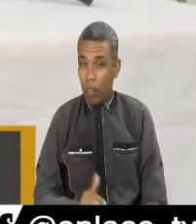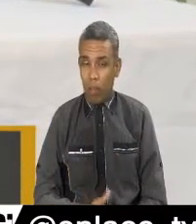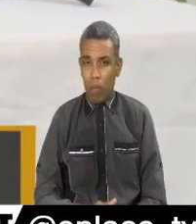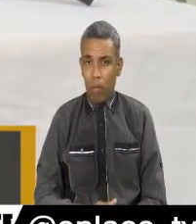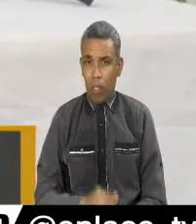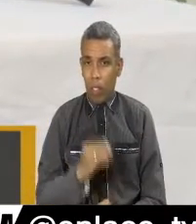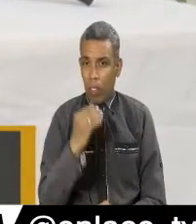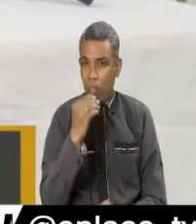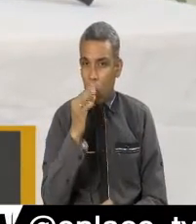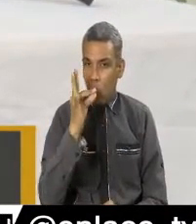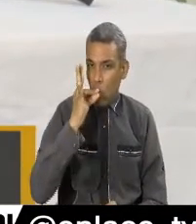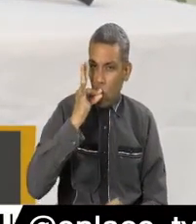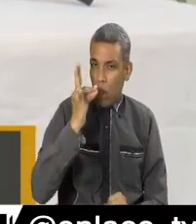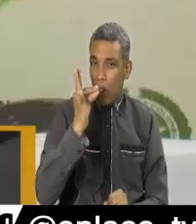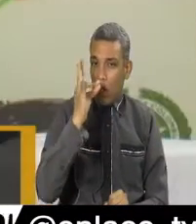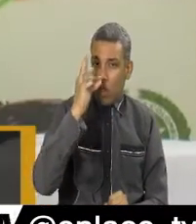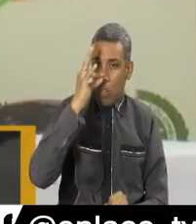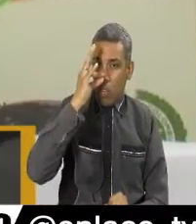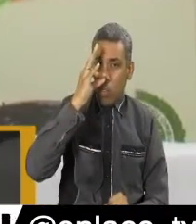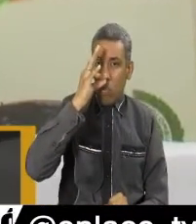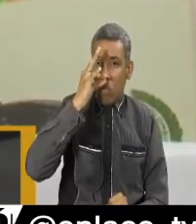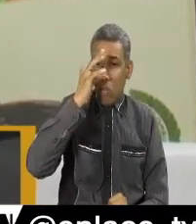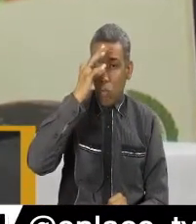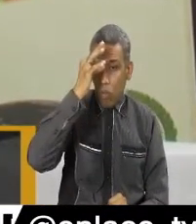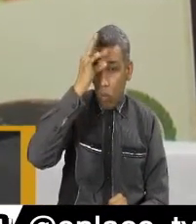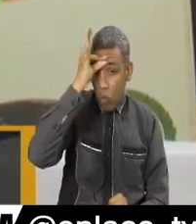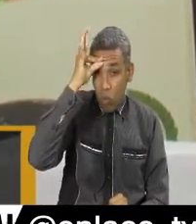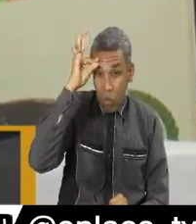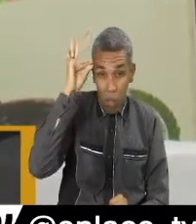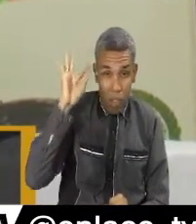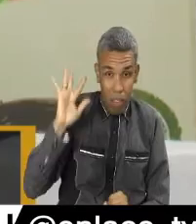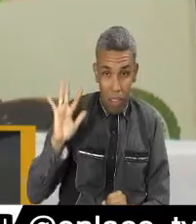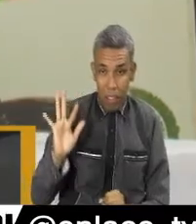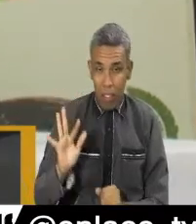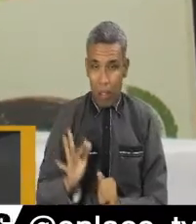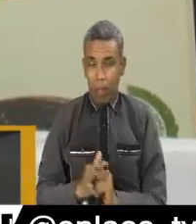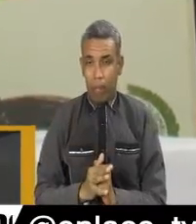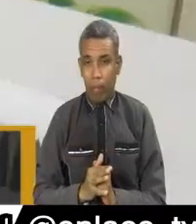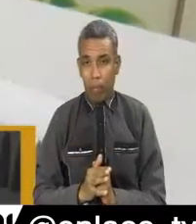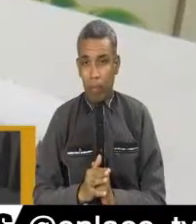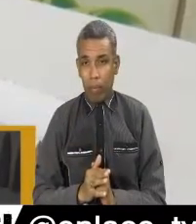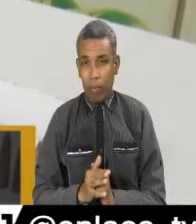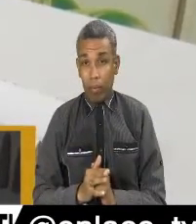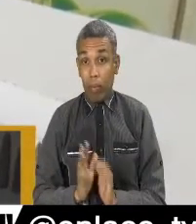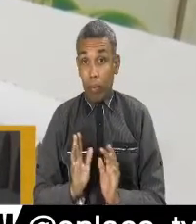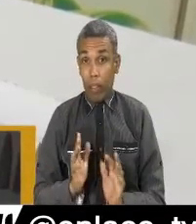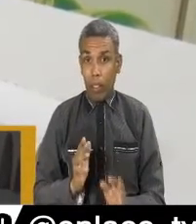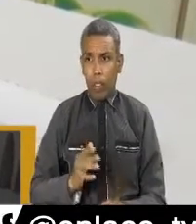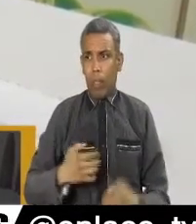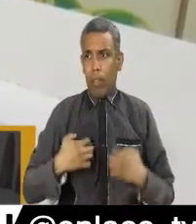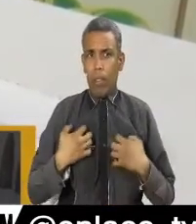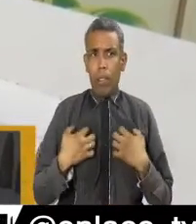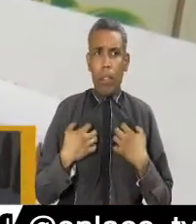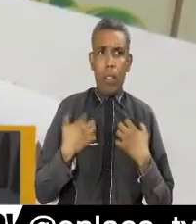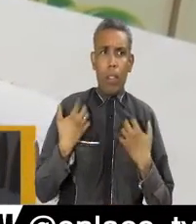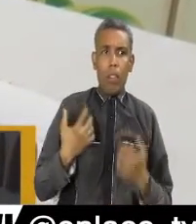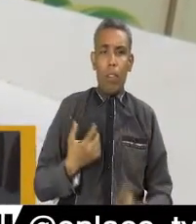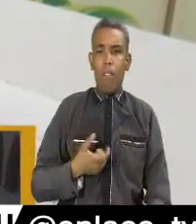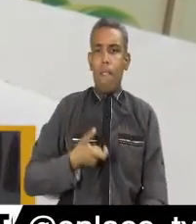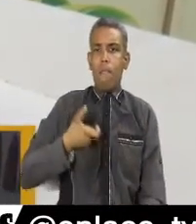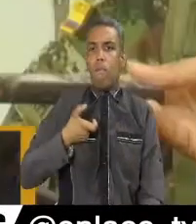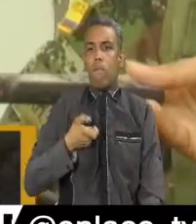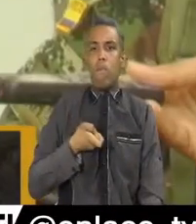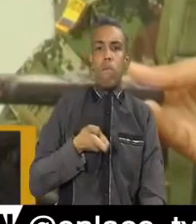psicoactivas, y pues no es común, pero sí, claro, causa temor para la ciudadanía, pero nosotros con lo que